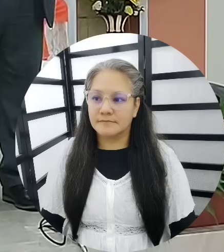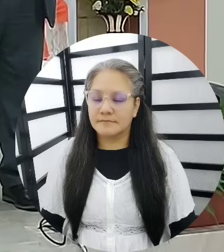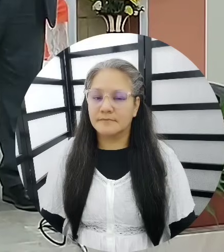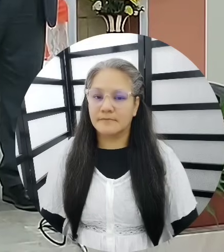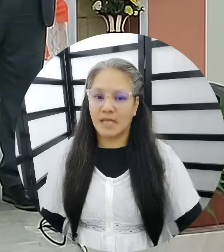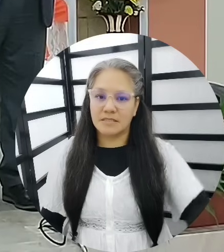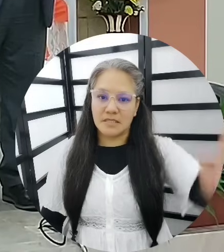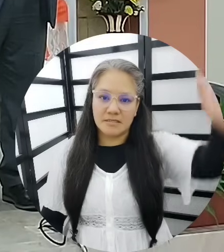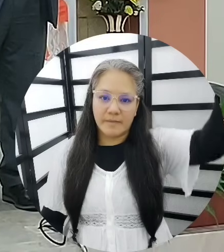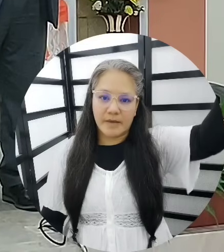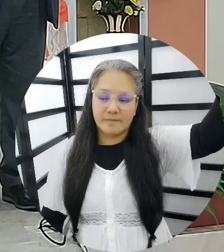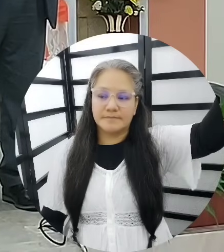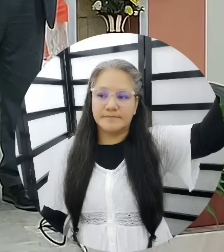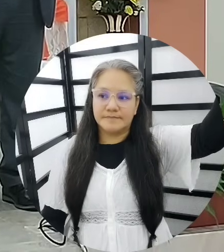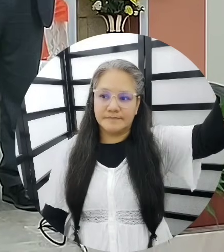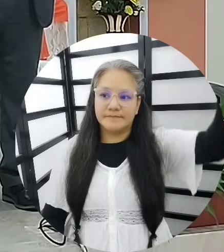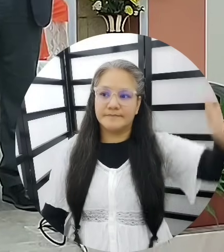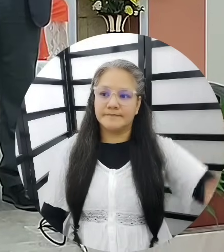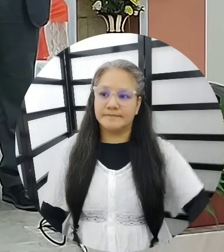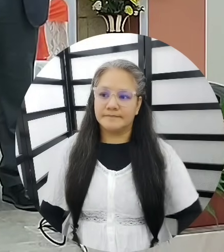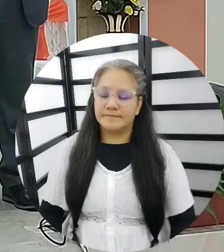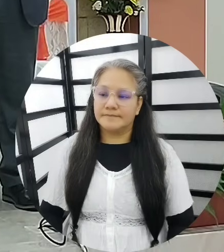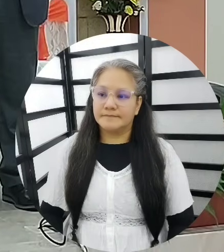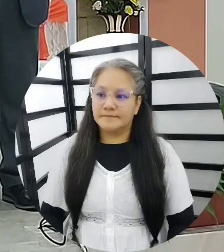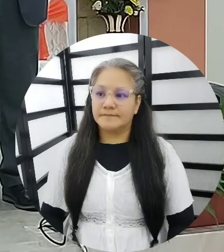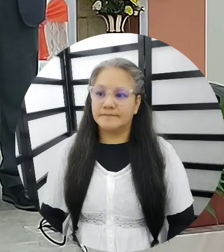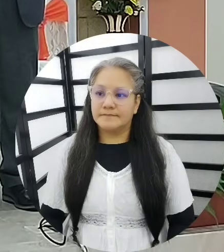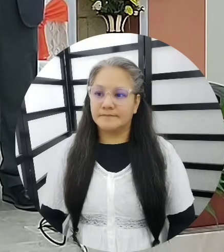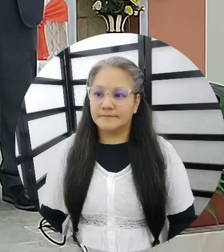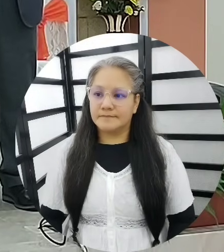el que quiera abandonar es porque quiere, porque